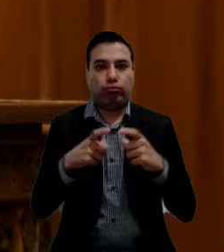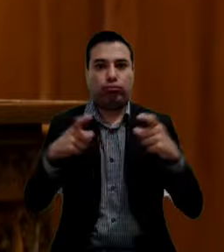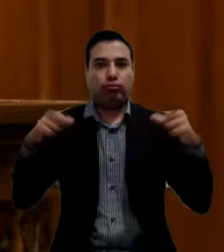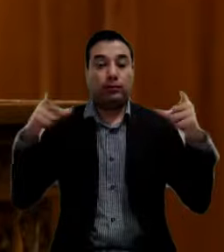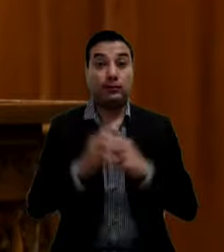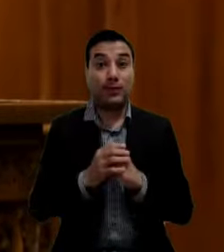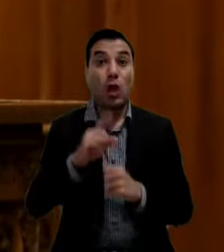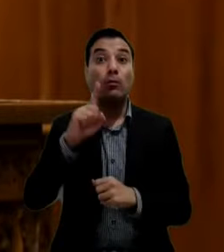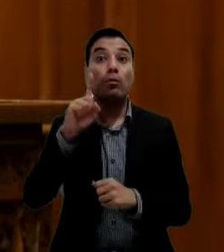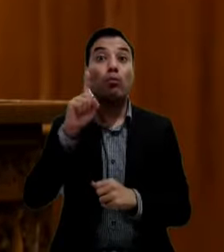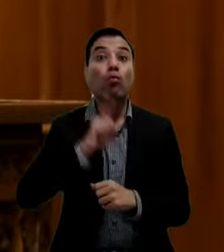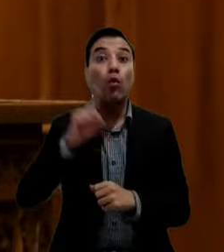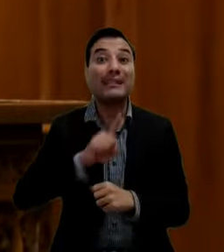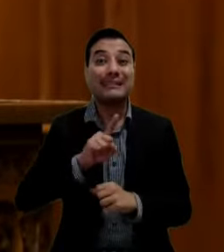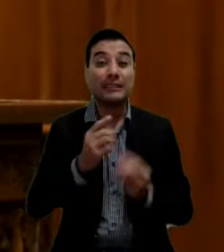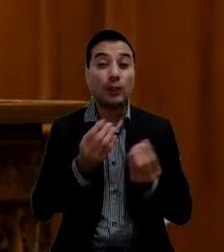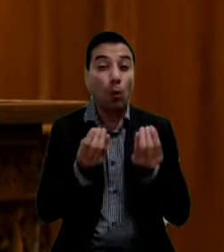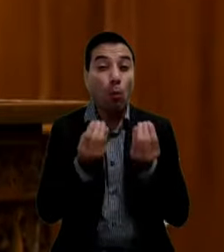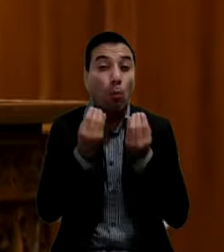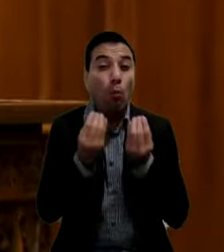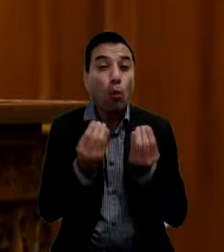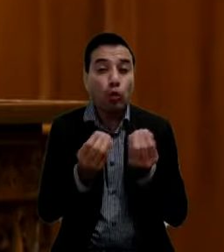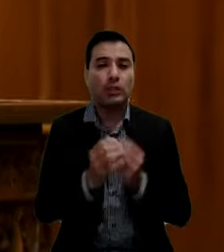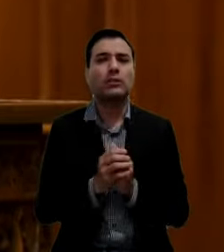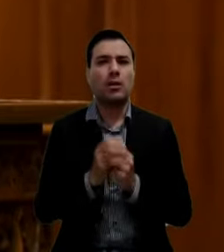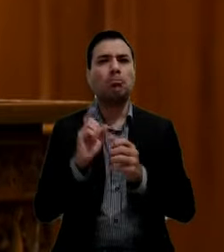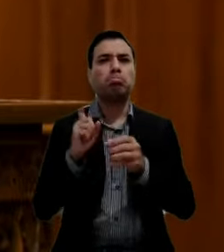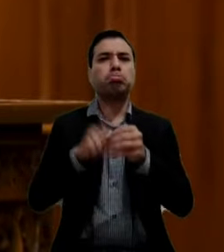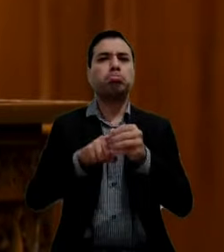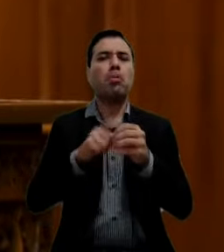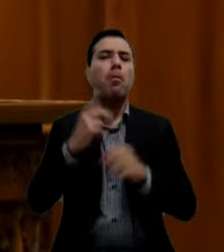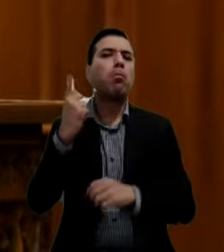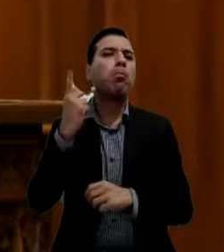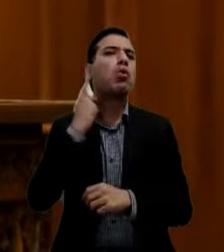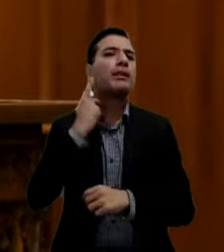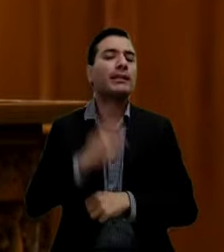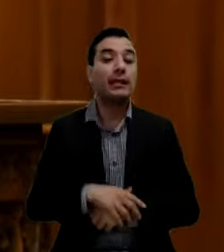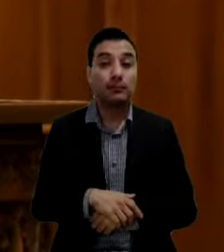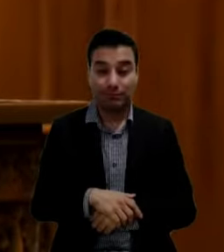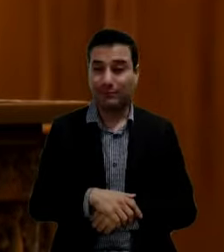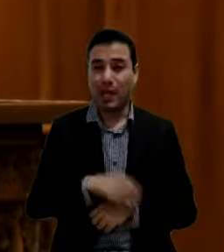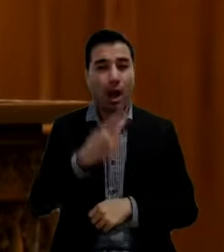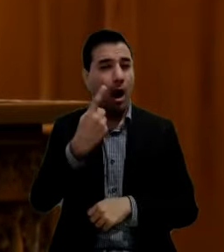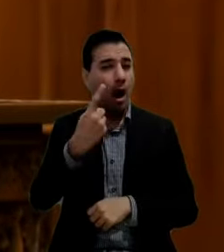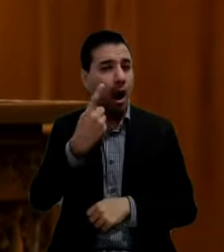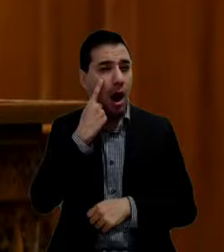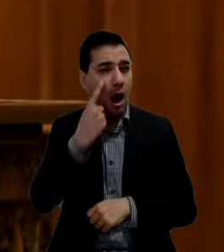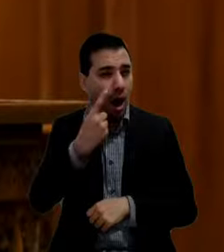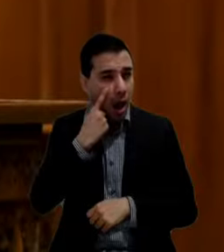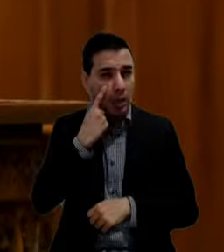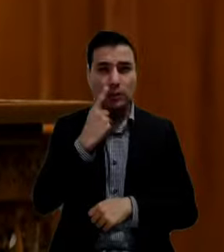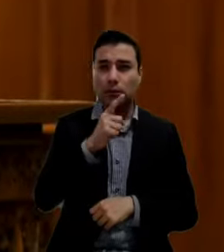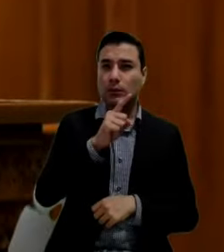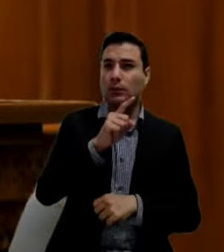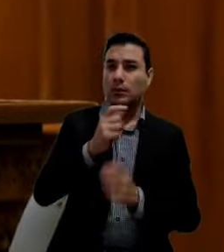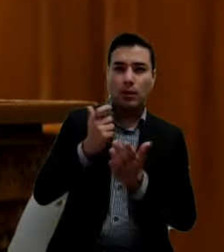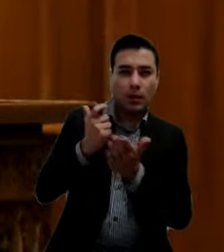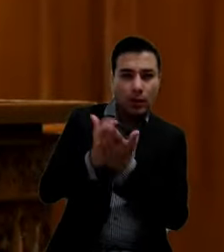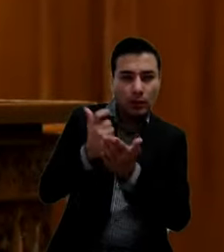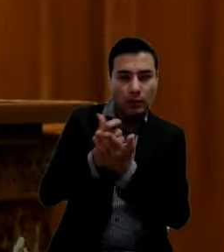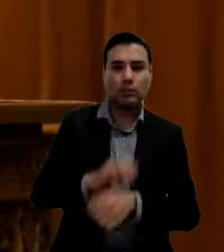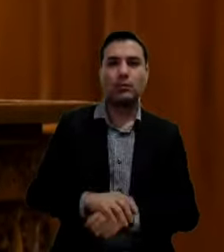mujeres que participan en algún proceso de elección popular son víctimas de amenazas, acoso,